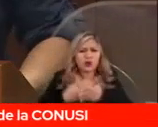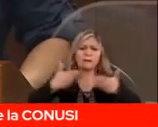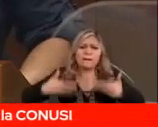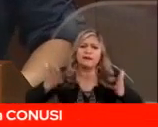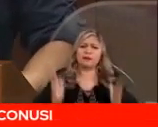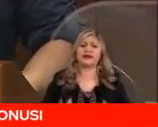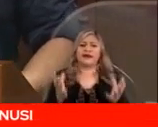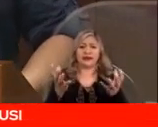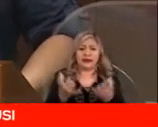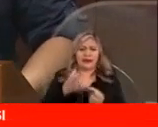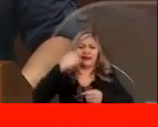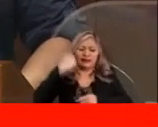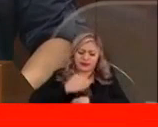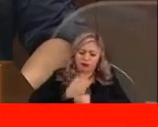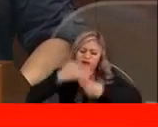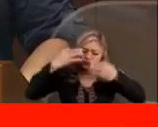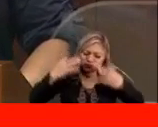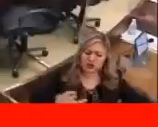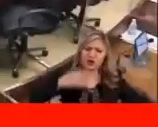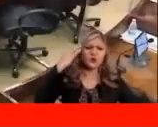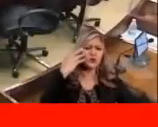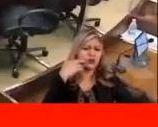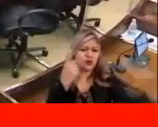trabajando dignamente todos los días.